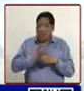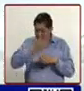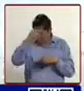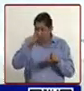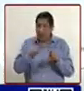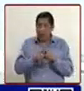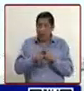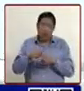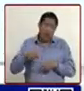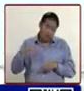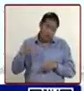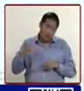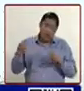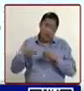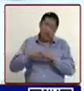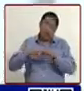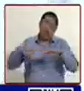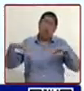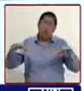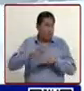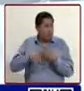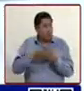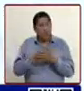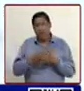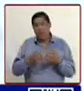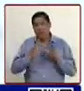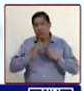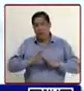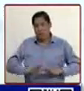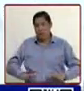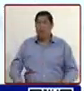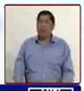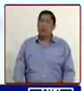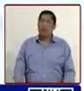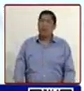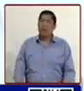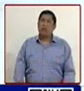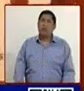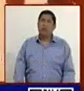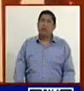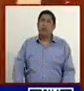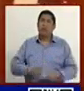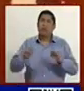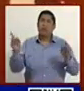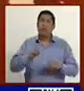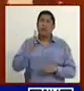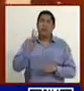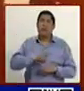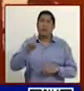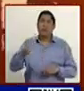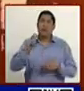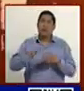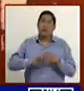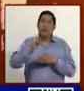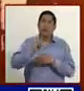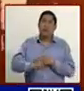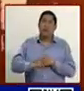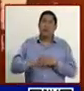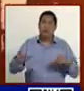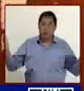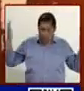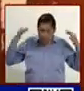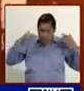hermanos socios estarían volviendo a sus sectores, todo estaría volviendo en calma. Pero el 22 de noviembre, cuando llevamos la